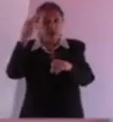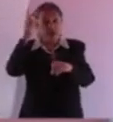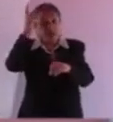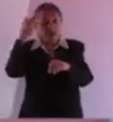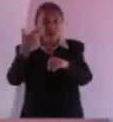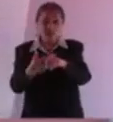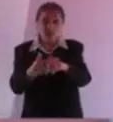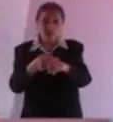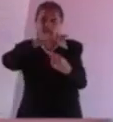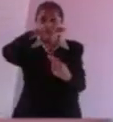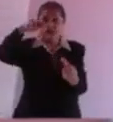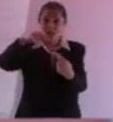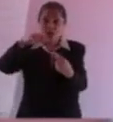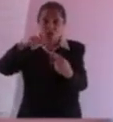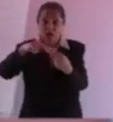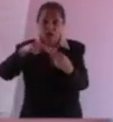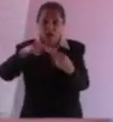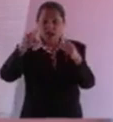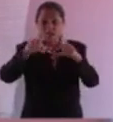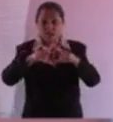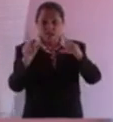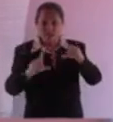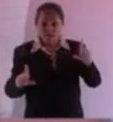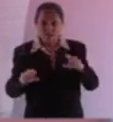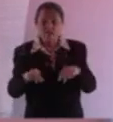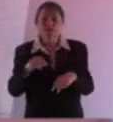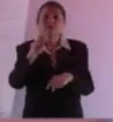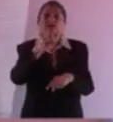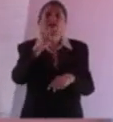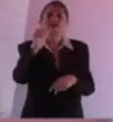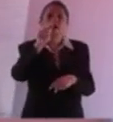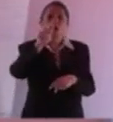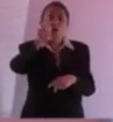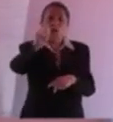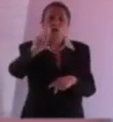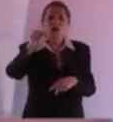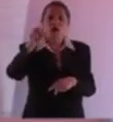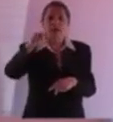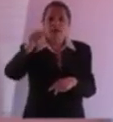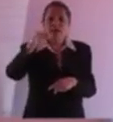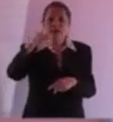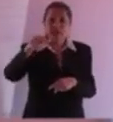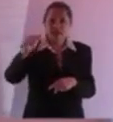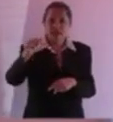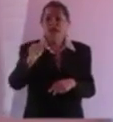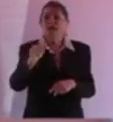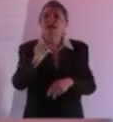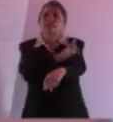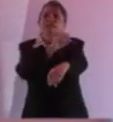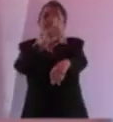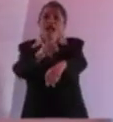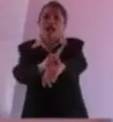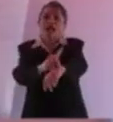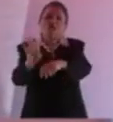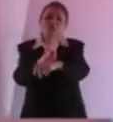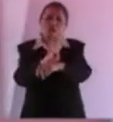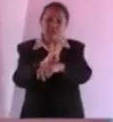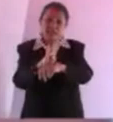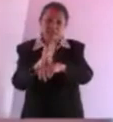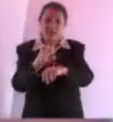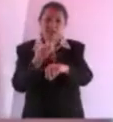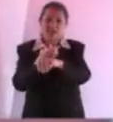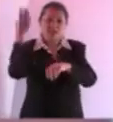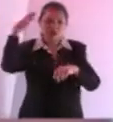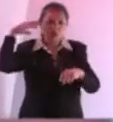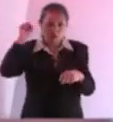México. A Raúl Anaya Rojas, delegado federal de los programas del Bienestar Social para el Estado de Morelos. A la diputada, bueno,